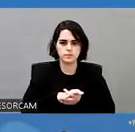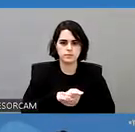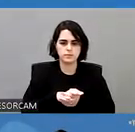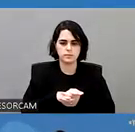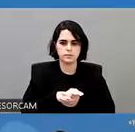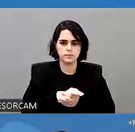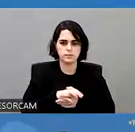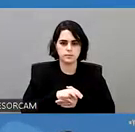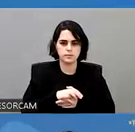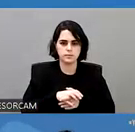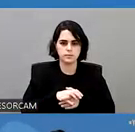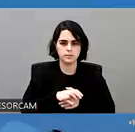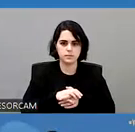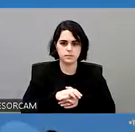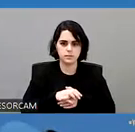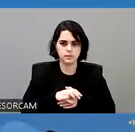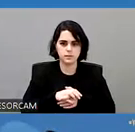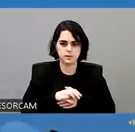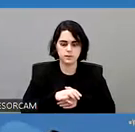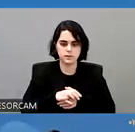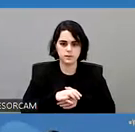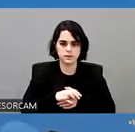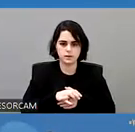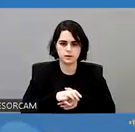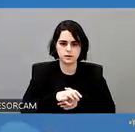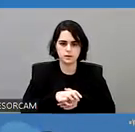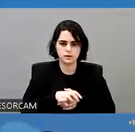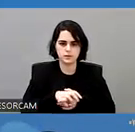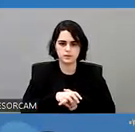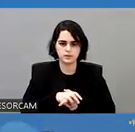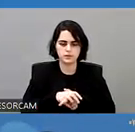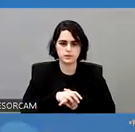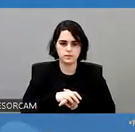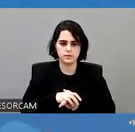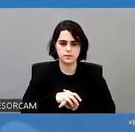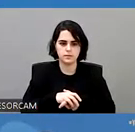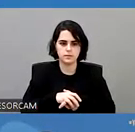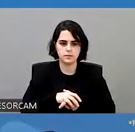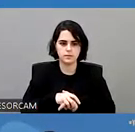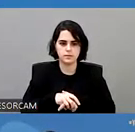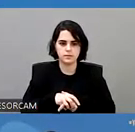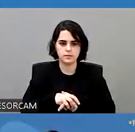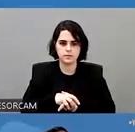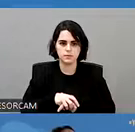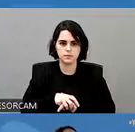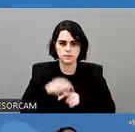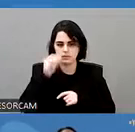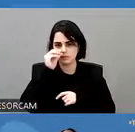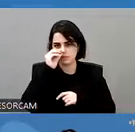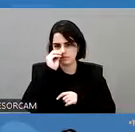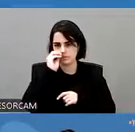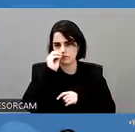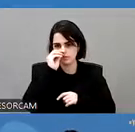Y va en verdad